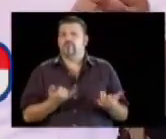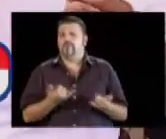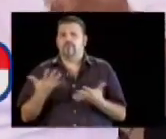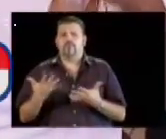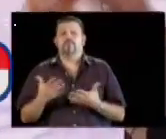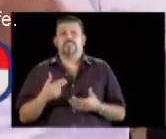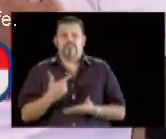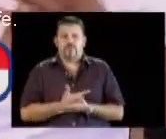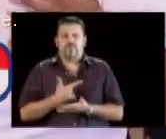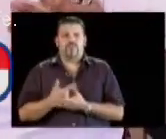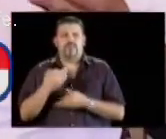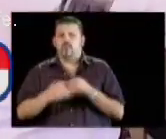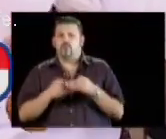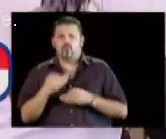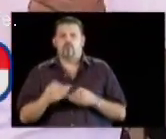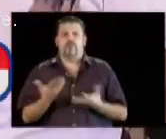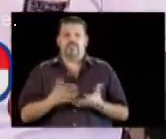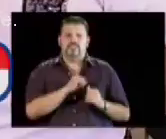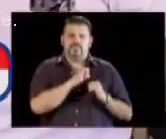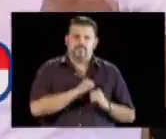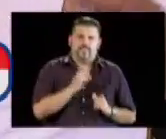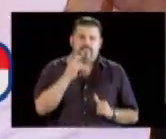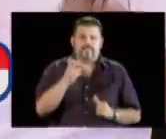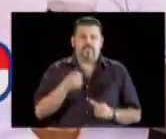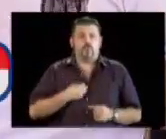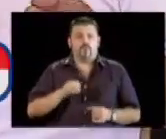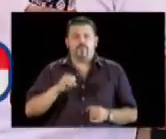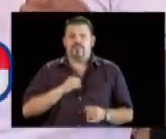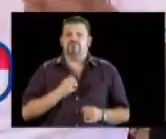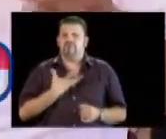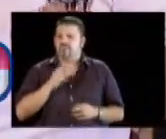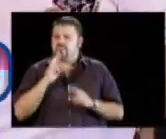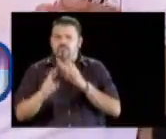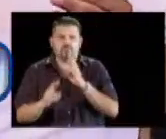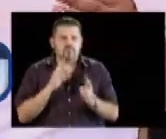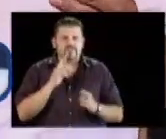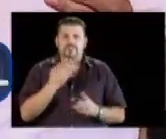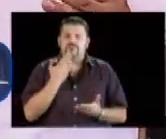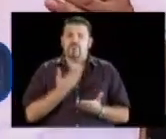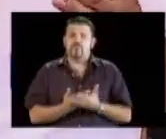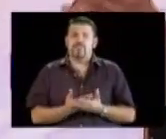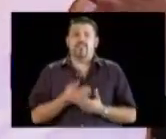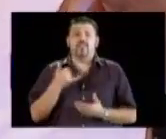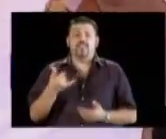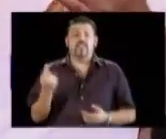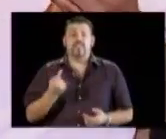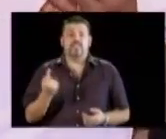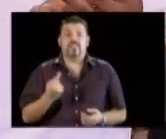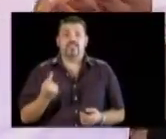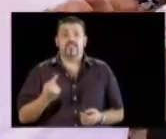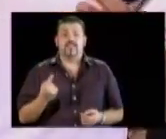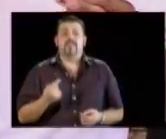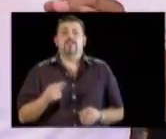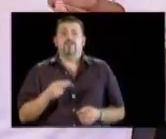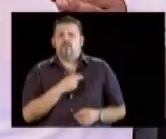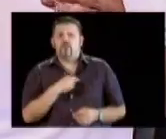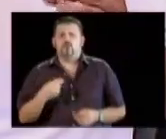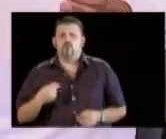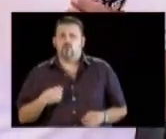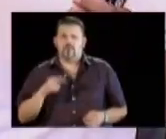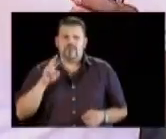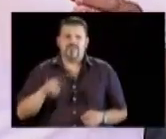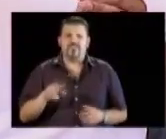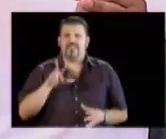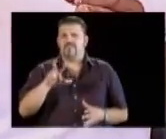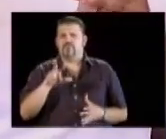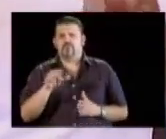de contabilidad para dedicarnos totalmente a OmniLife. Hemos tenido resultados increíbles. Ahorita estamos promediando entre